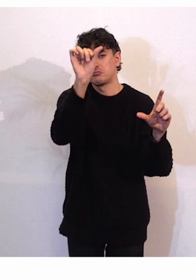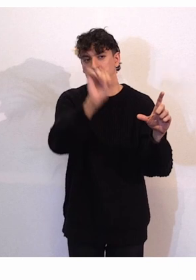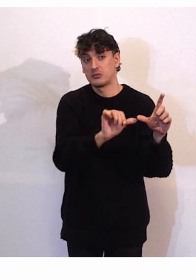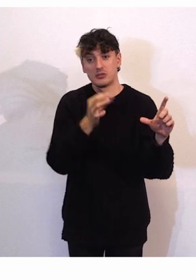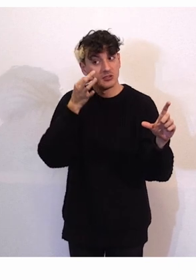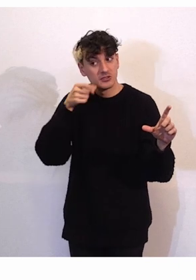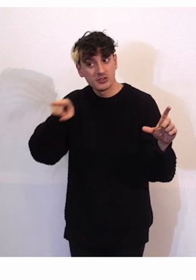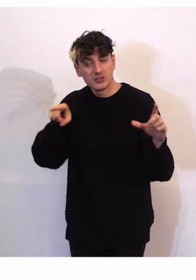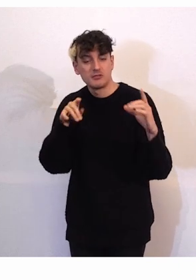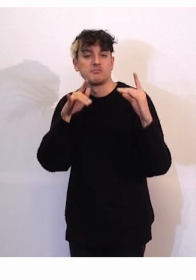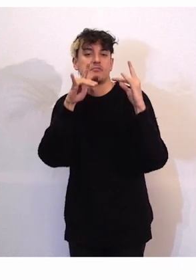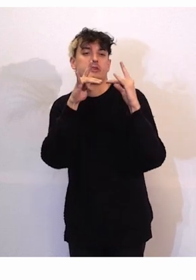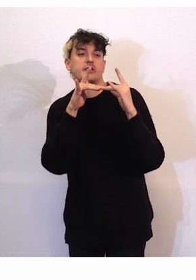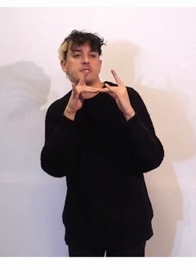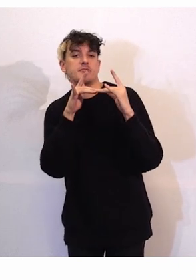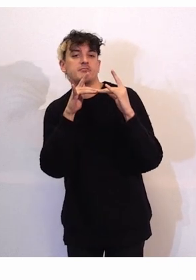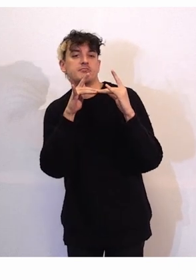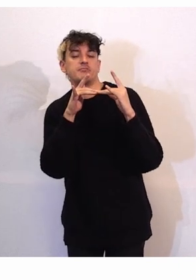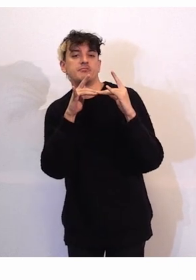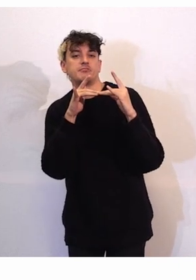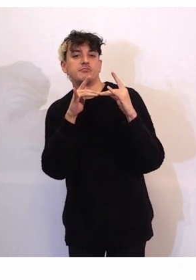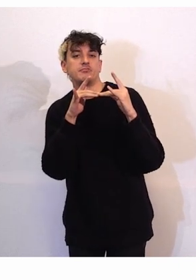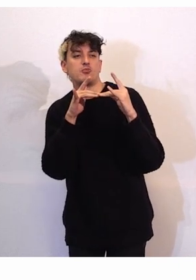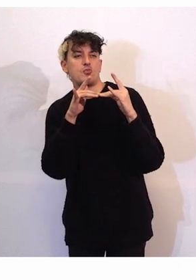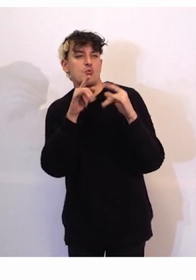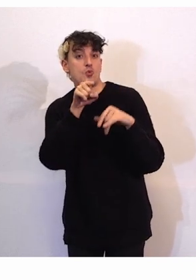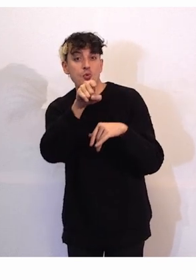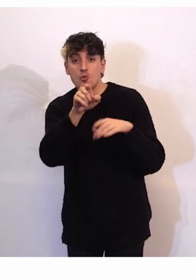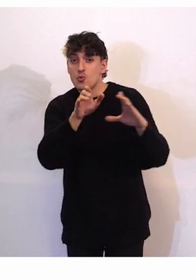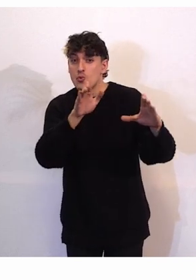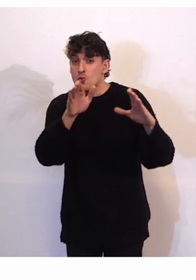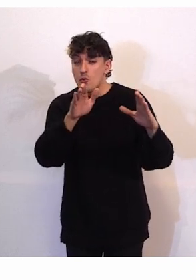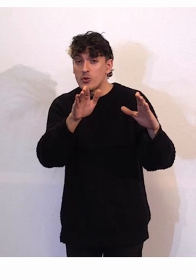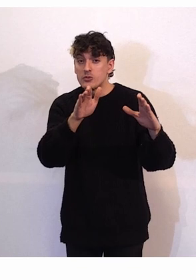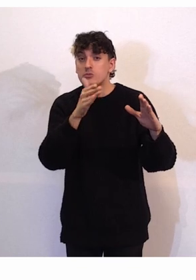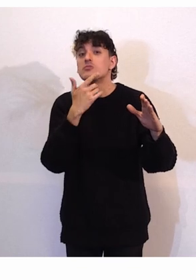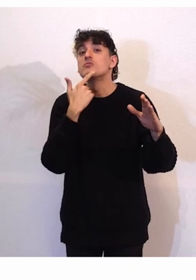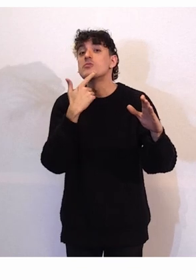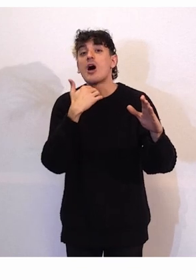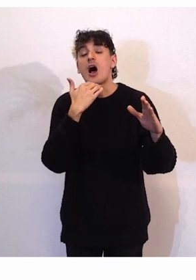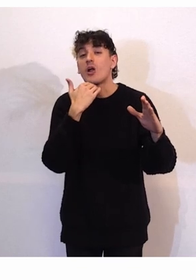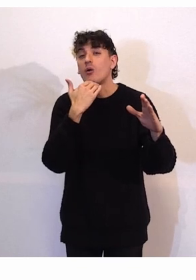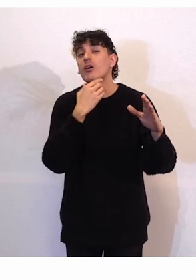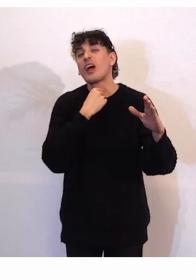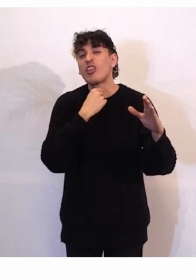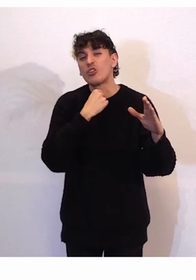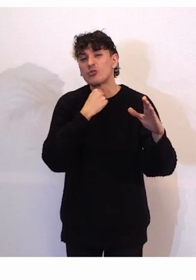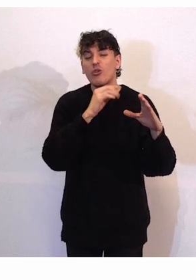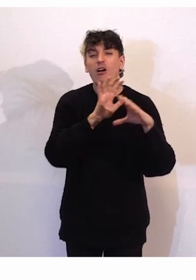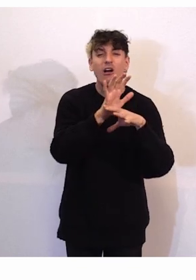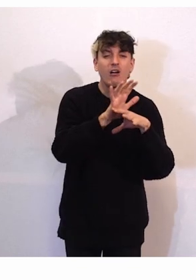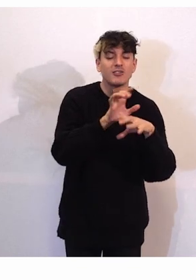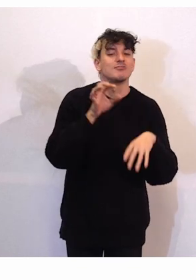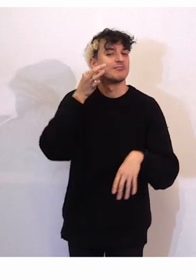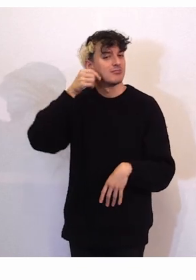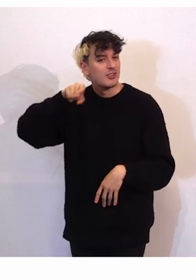cama, y en el momento puntual que están diciendo una cosa jocosa, ella se ríe. Y yo